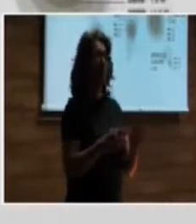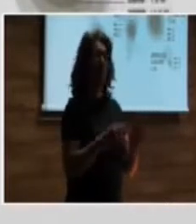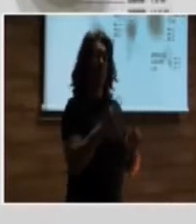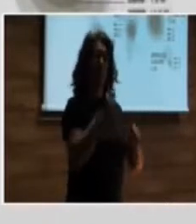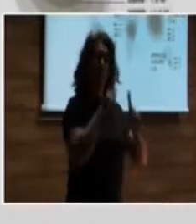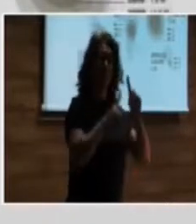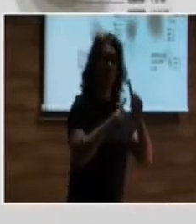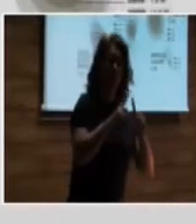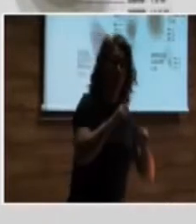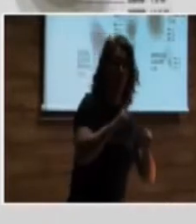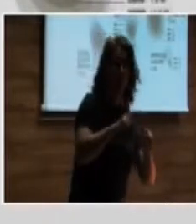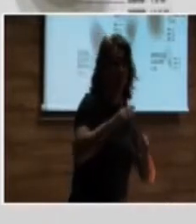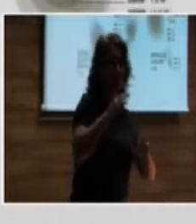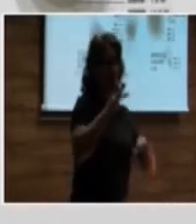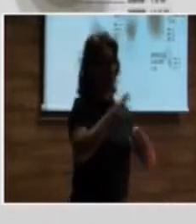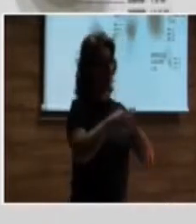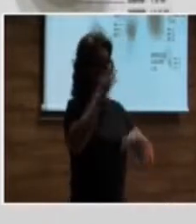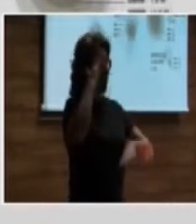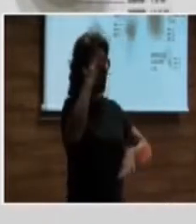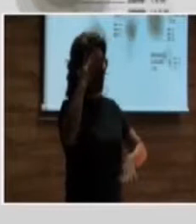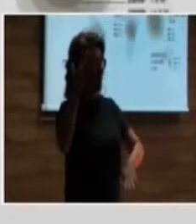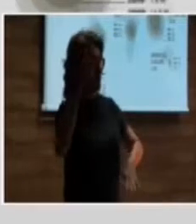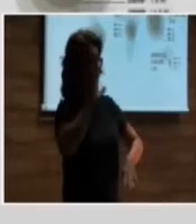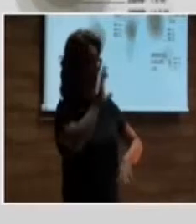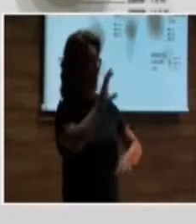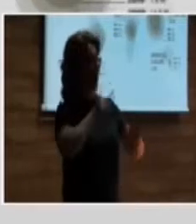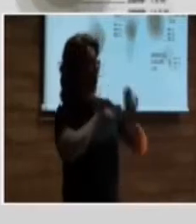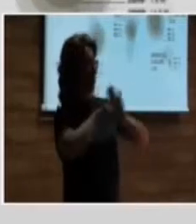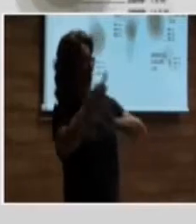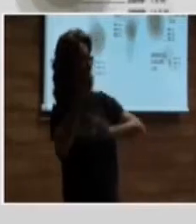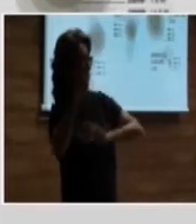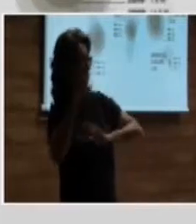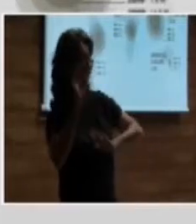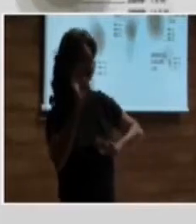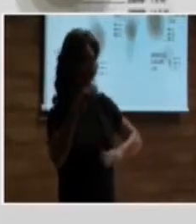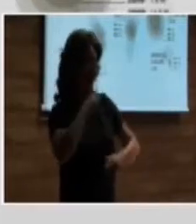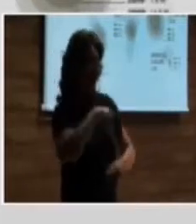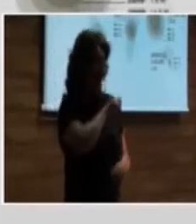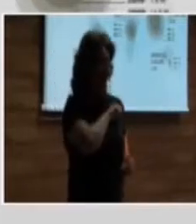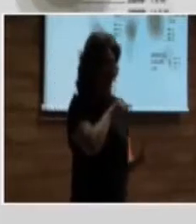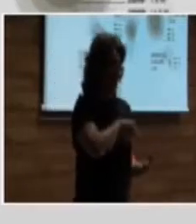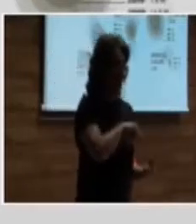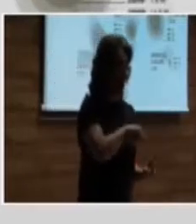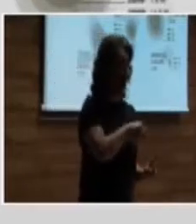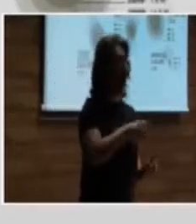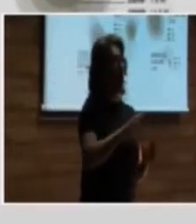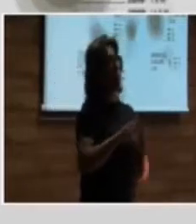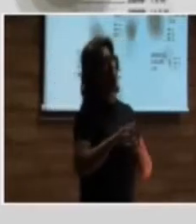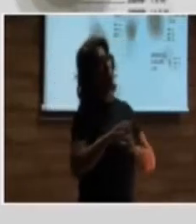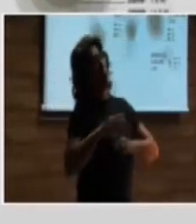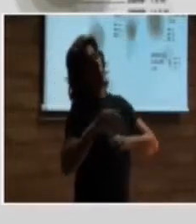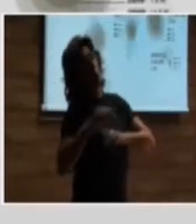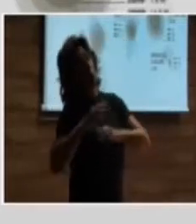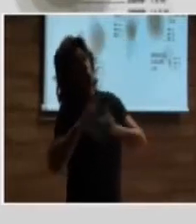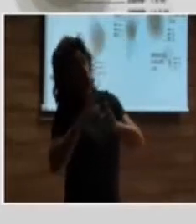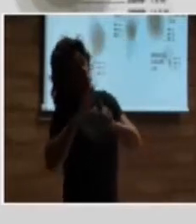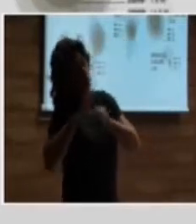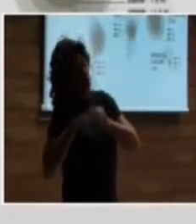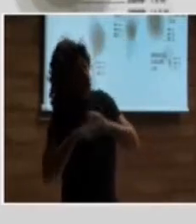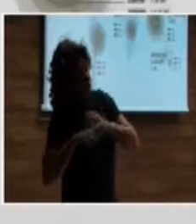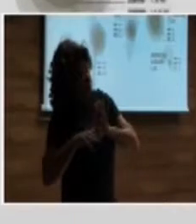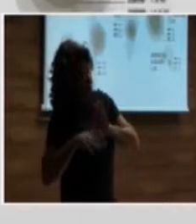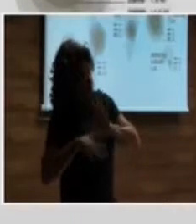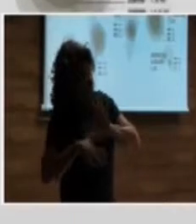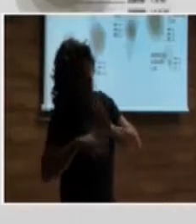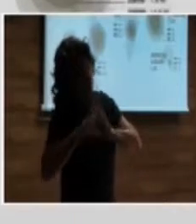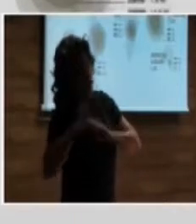problemática de la enfermedad de Alzheimer en los países desarrollados, en los países emergentes como nuestro país y Latinoamérica, y los países asiáticos son los que van